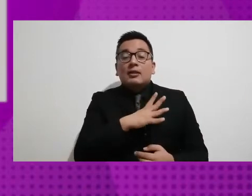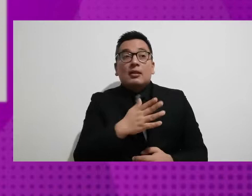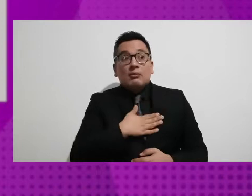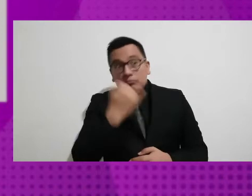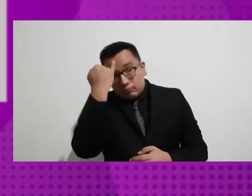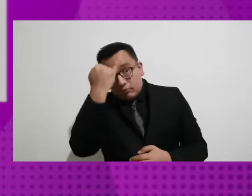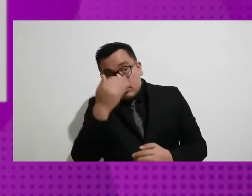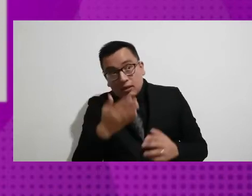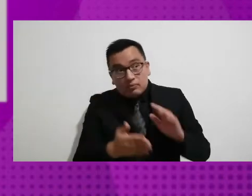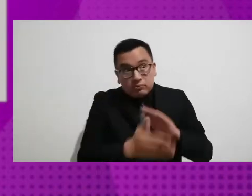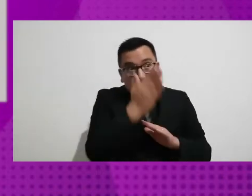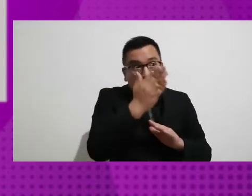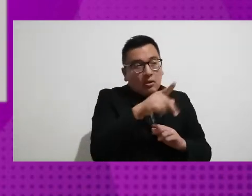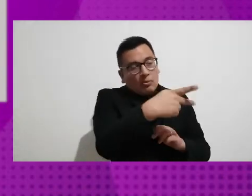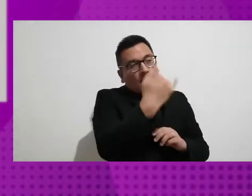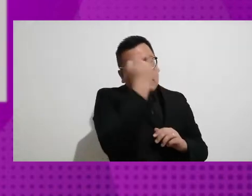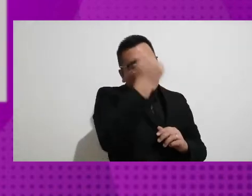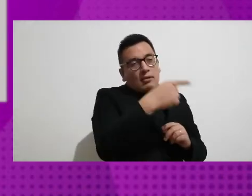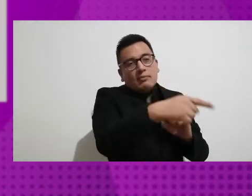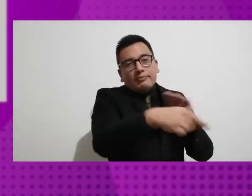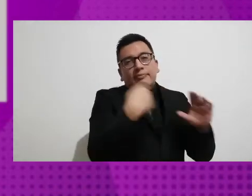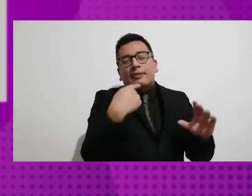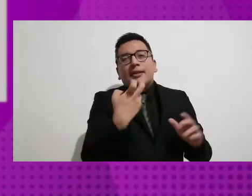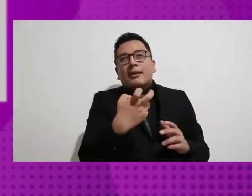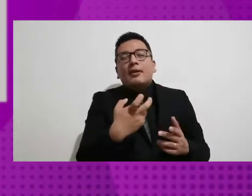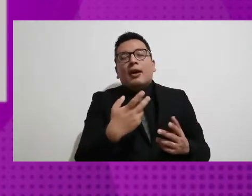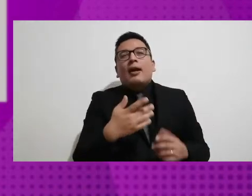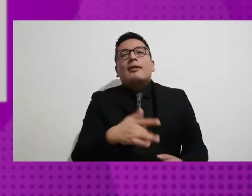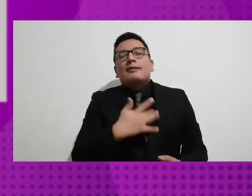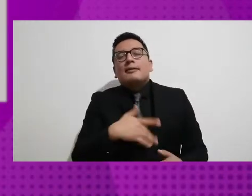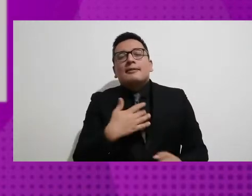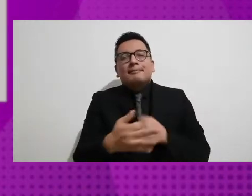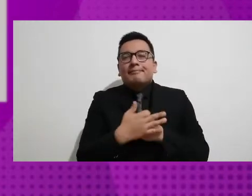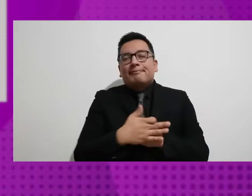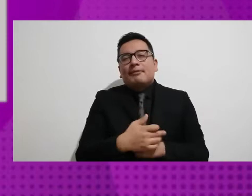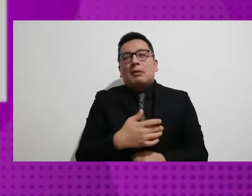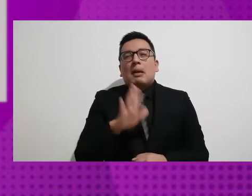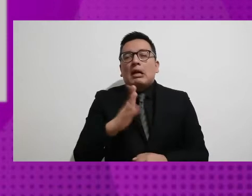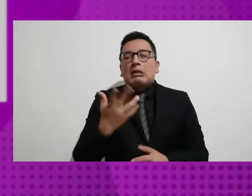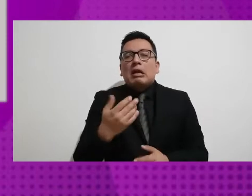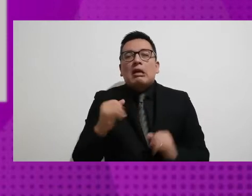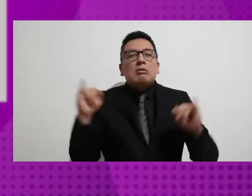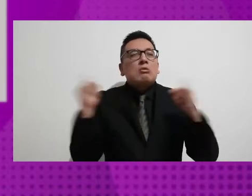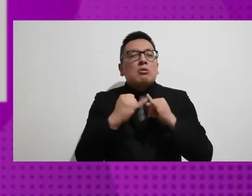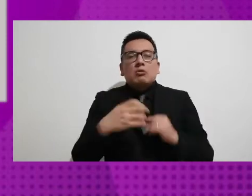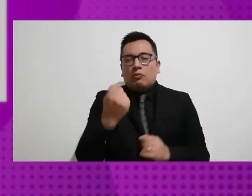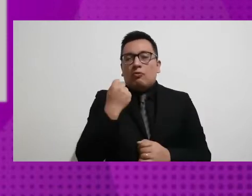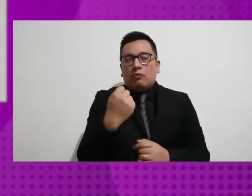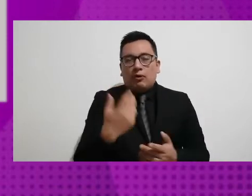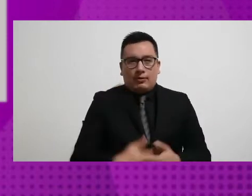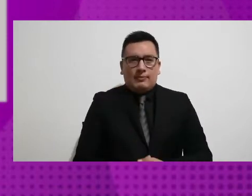buenas prácticas que han fortalecido nuestro sistema democrático. Y Coahuila ha hecho